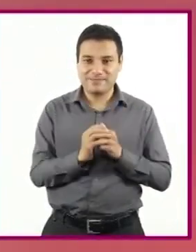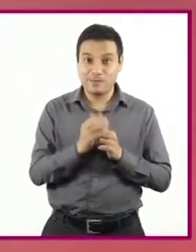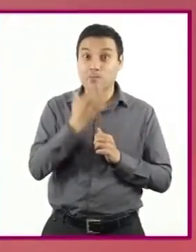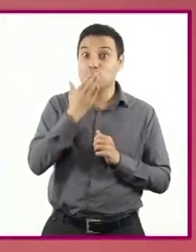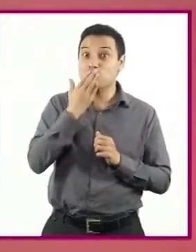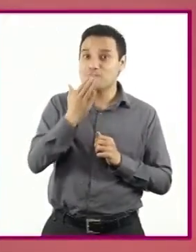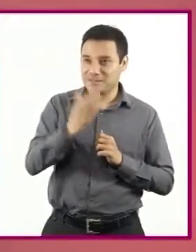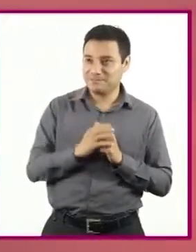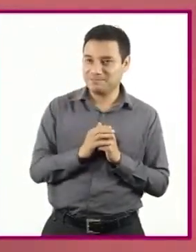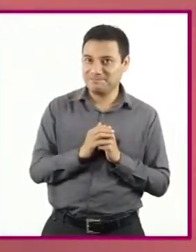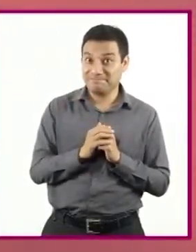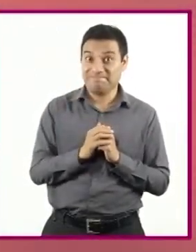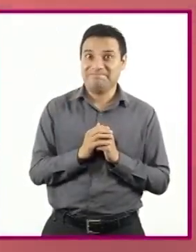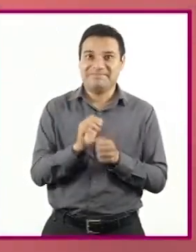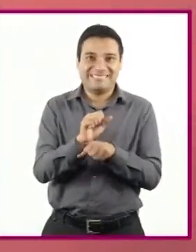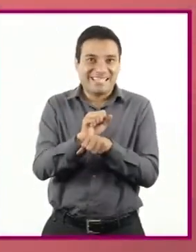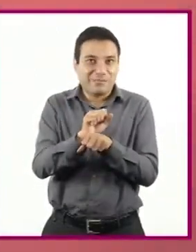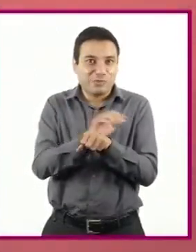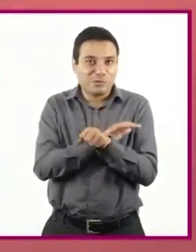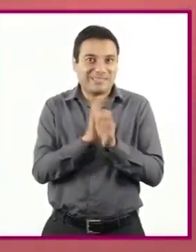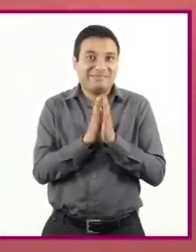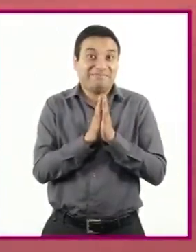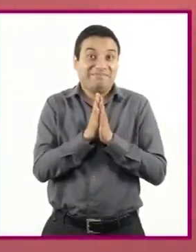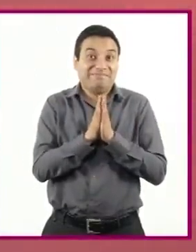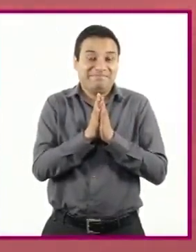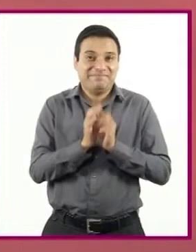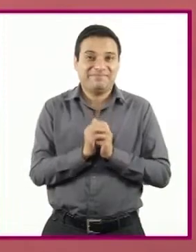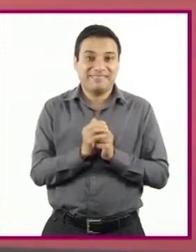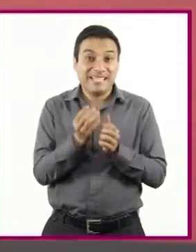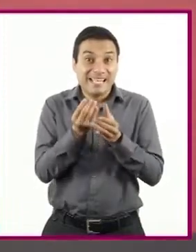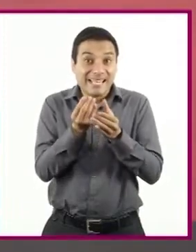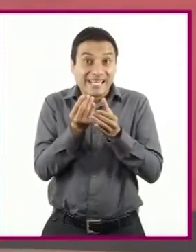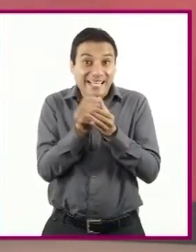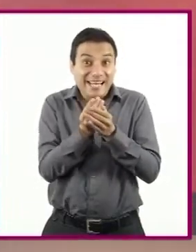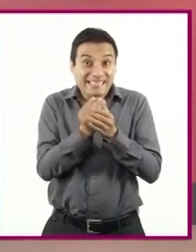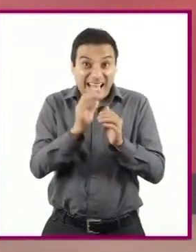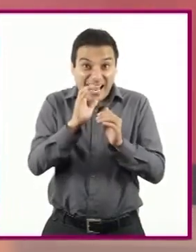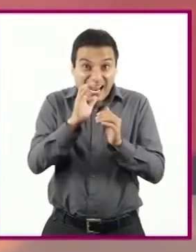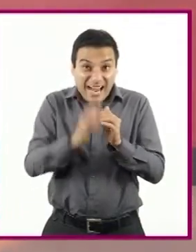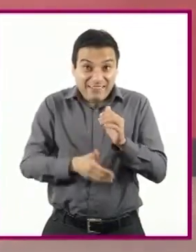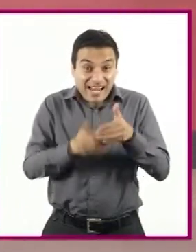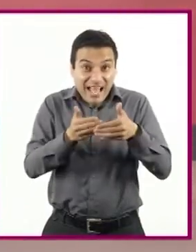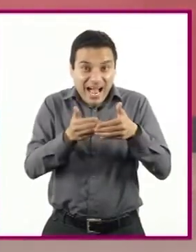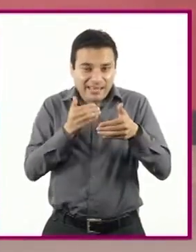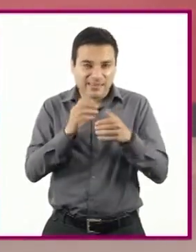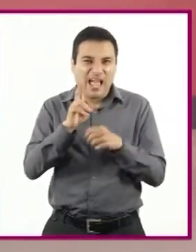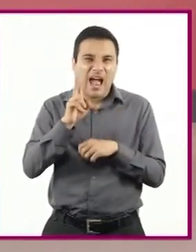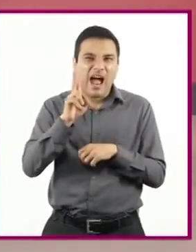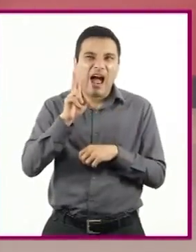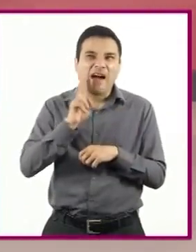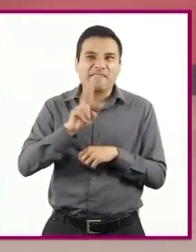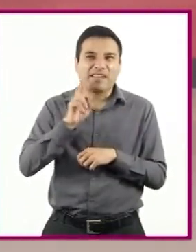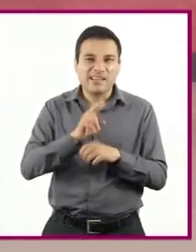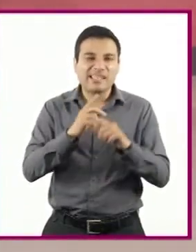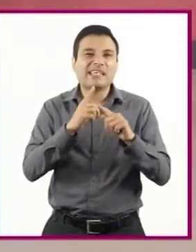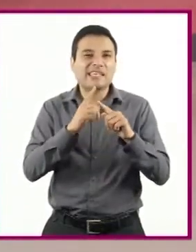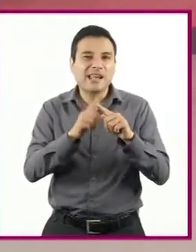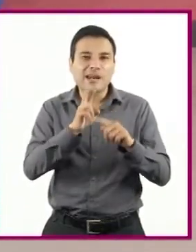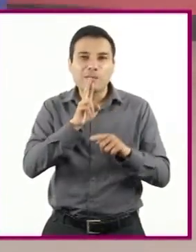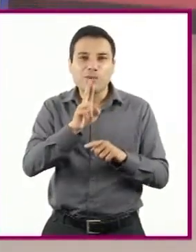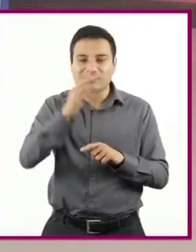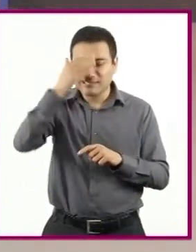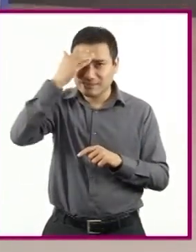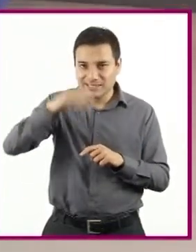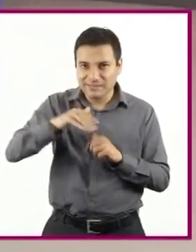maestra! Será emocionante llegar al final de la clase y comprobar quién tiene más respuestas correctas. Creo que incluso